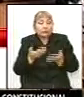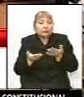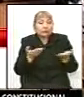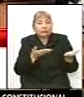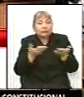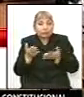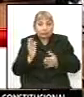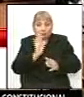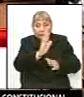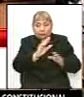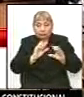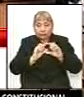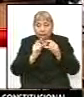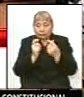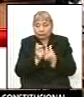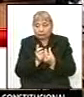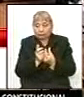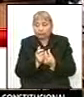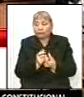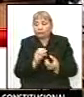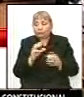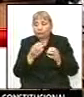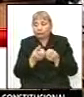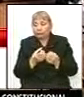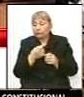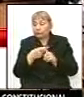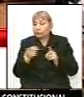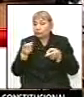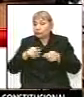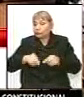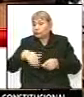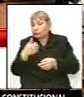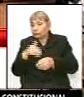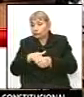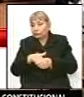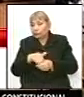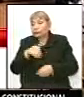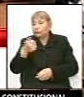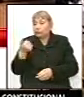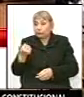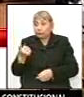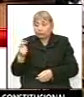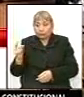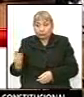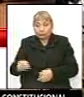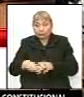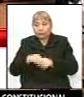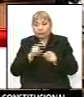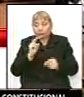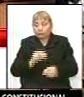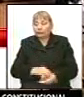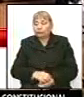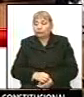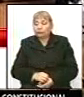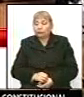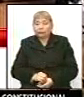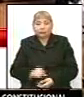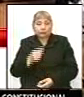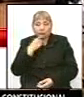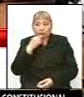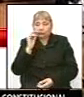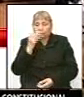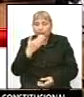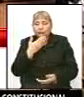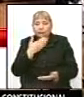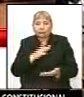coincidencia es de su propia bancada. Pero cuando se tiene que votar la de otros, se retira. Entonces eso nos parece